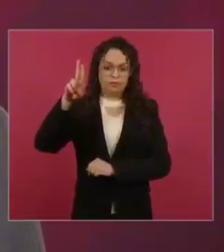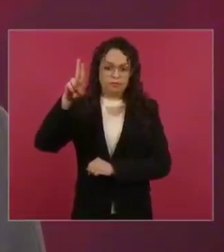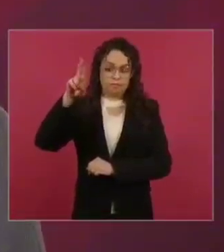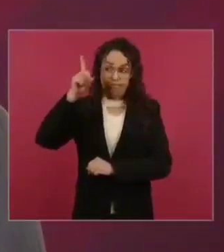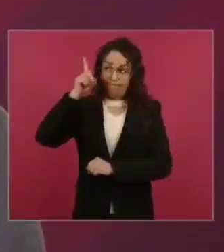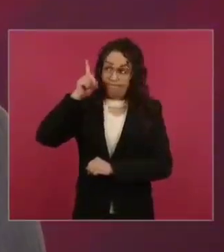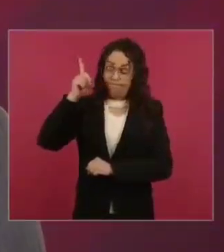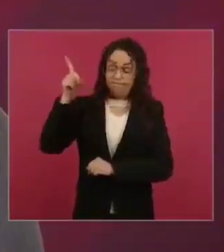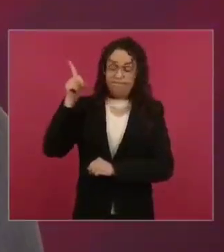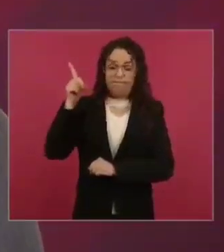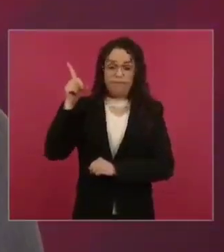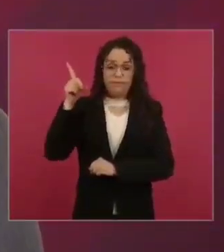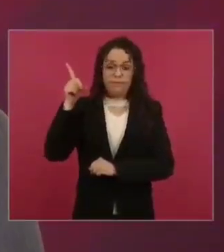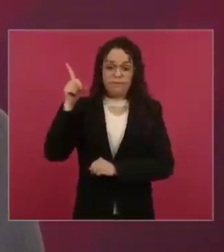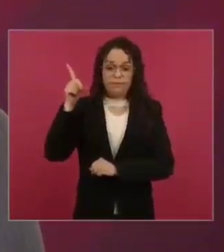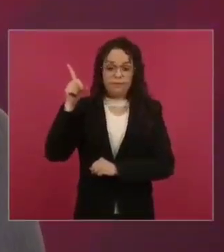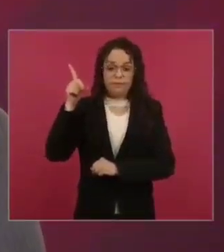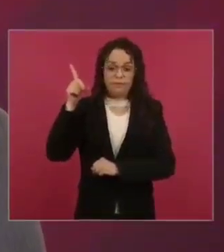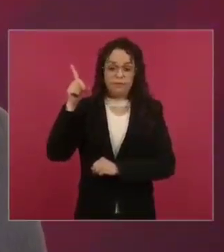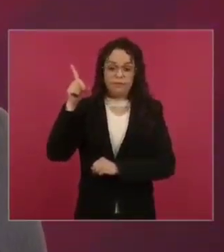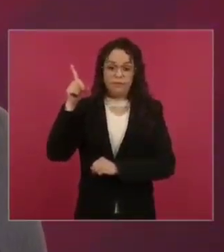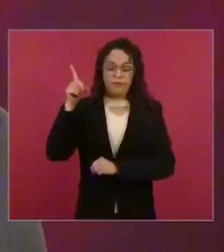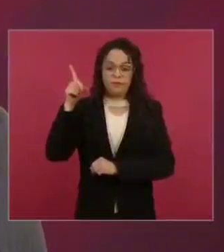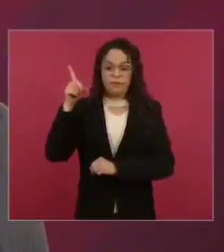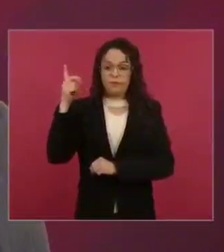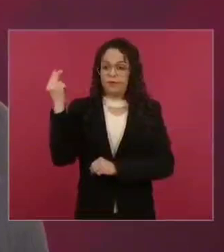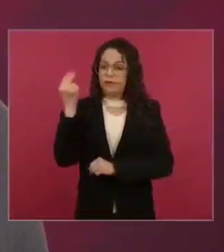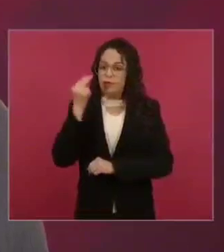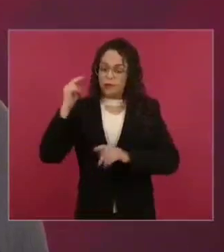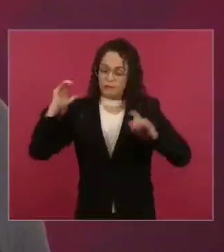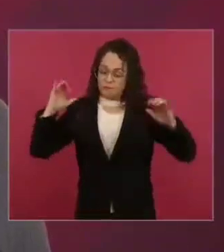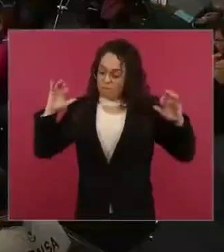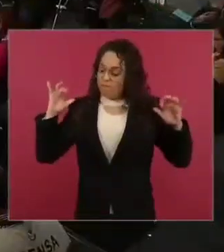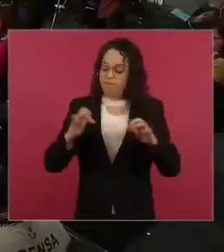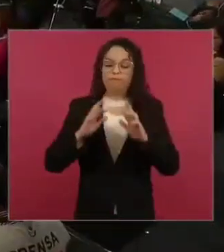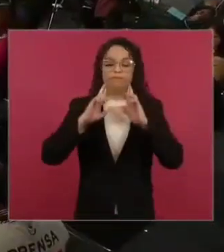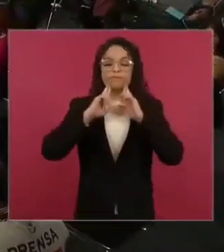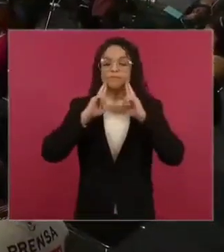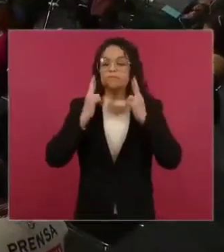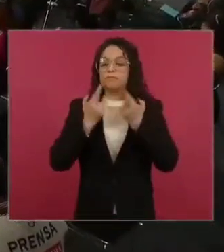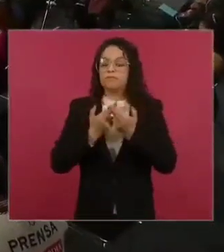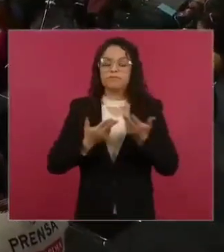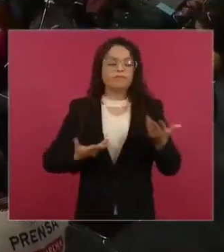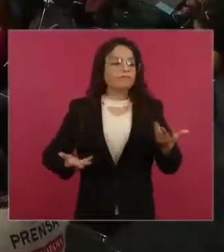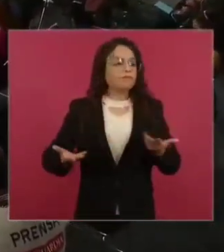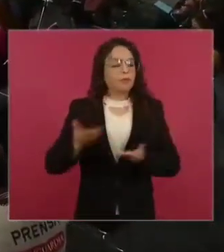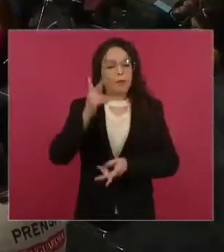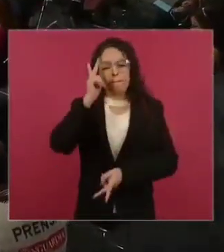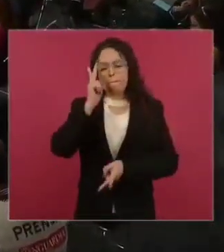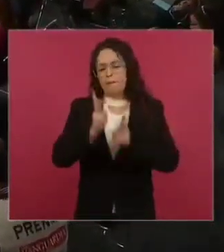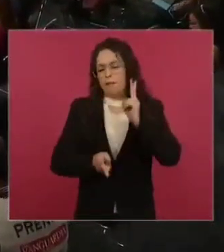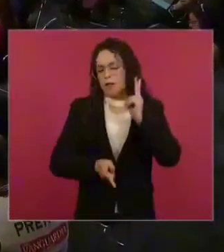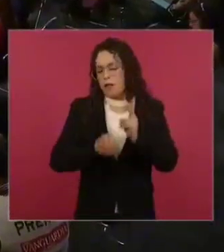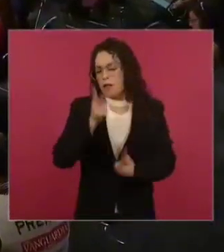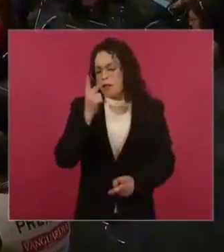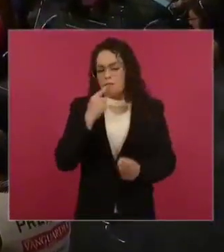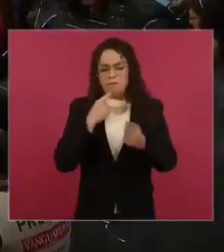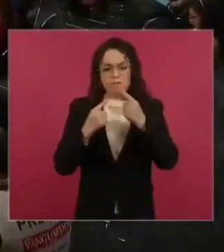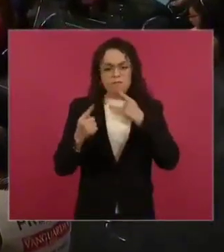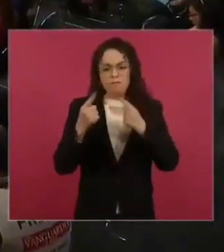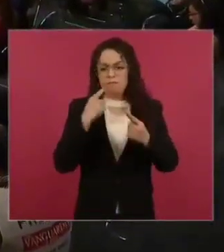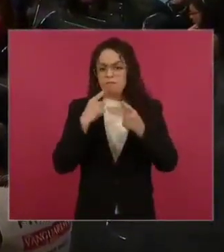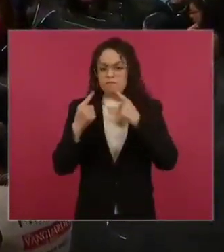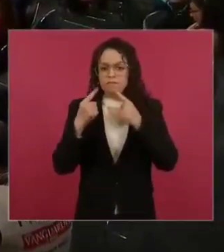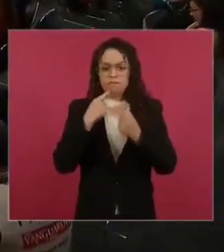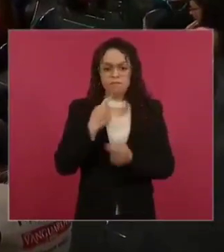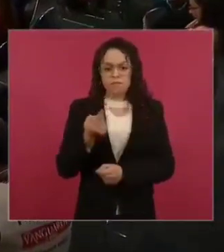que México se antoja invertir porque saben a lo que juegan, México sabe lo que quiere, tiene un gobierno